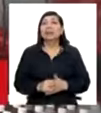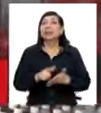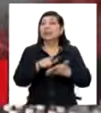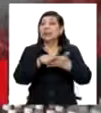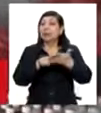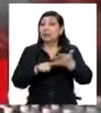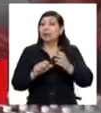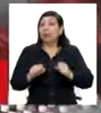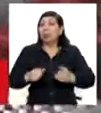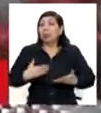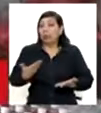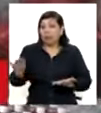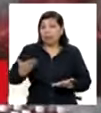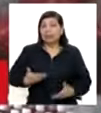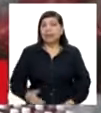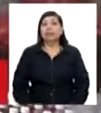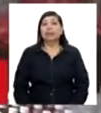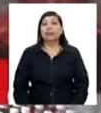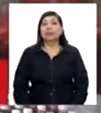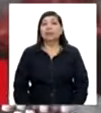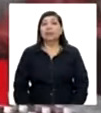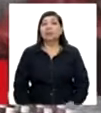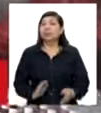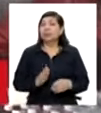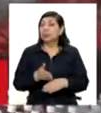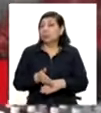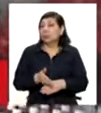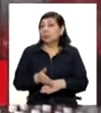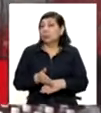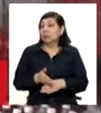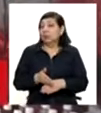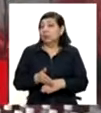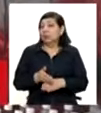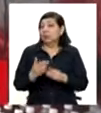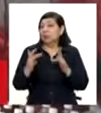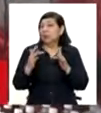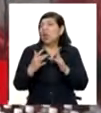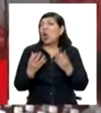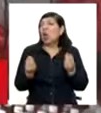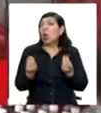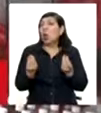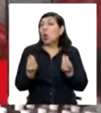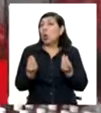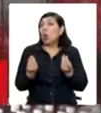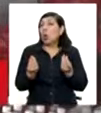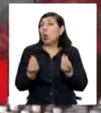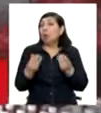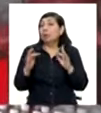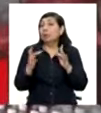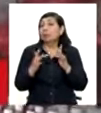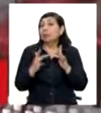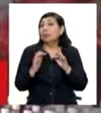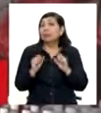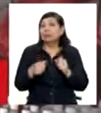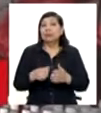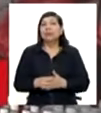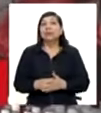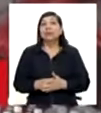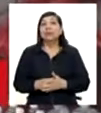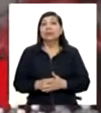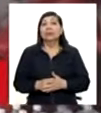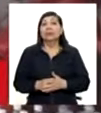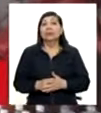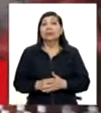de lo que se puede traer. ¿En dónde la gente puede entrar, cómo ubicar justamente estas redes sociales para que puedan tener a la